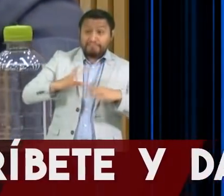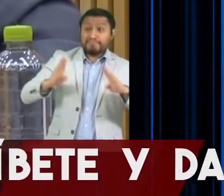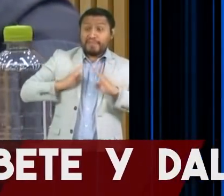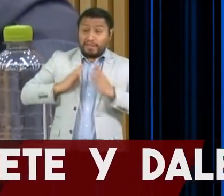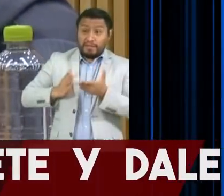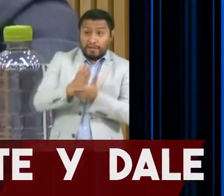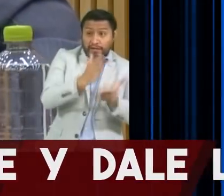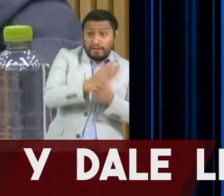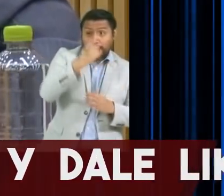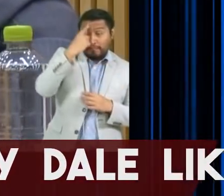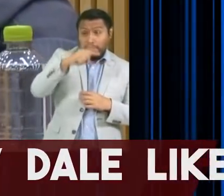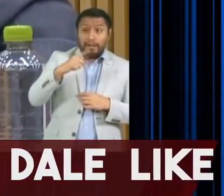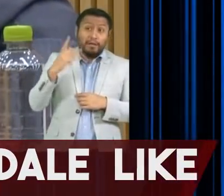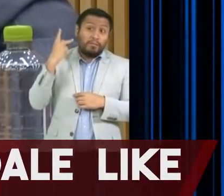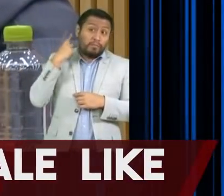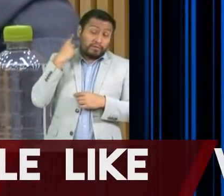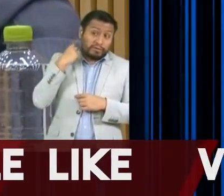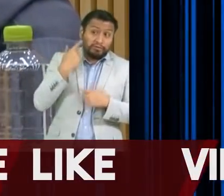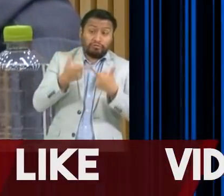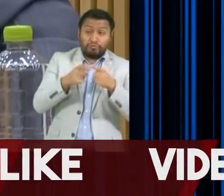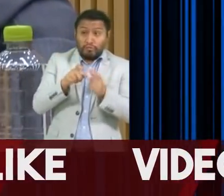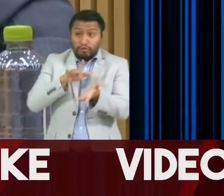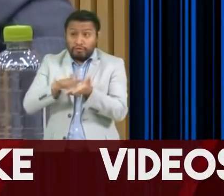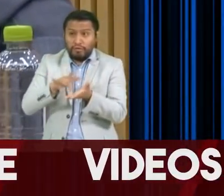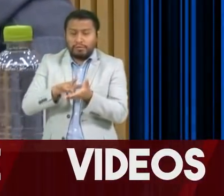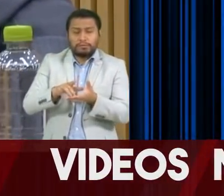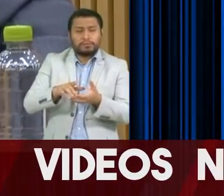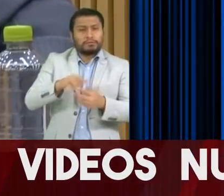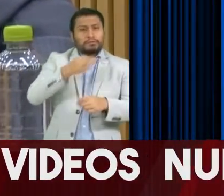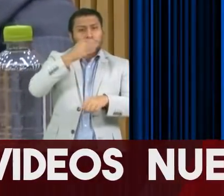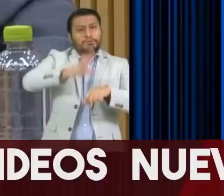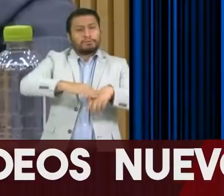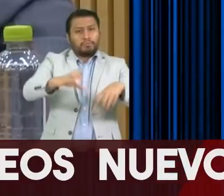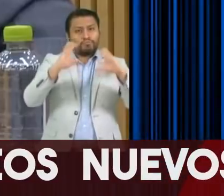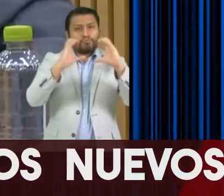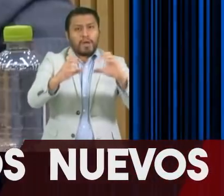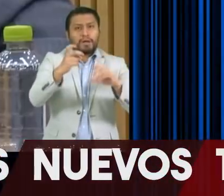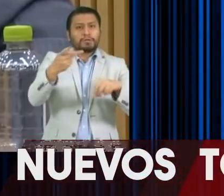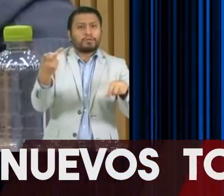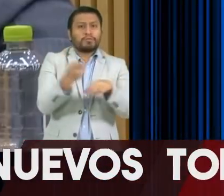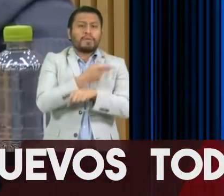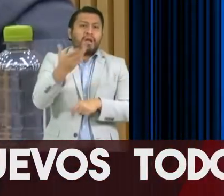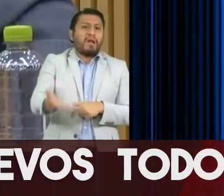político-partidistas, tengamos cuidado. Eso se corresponde al pasado negro de los